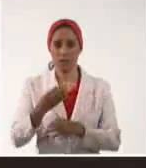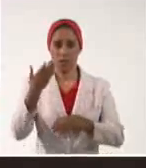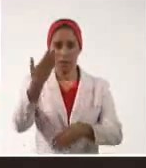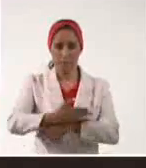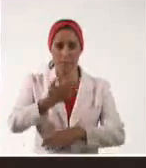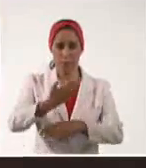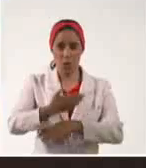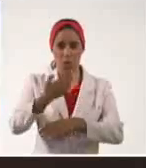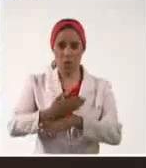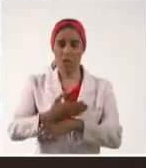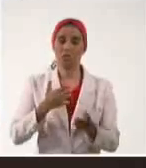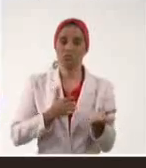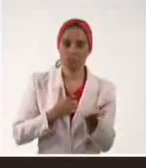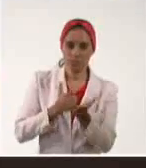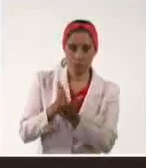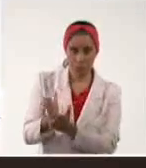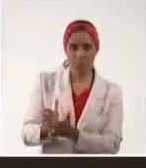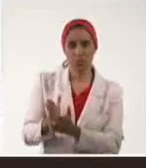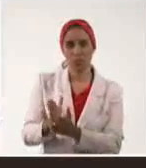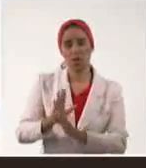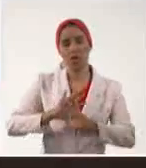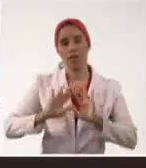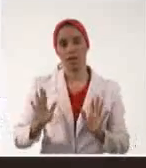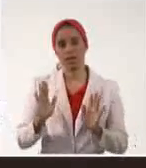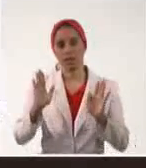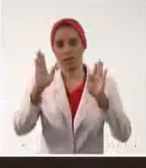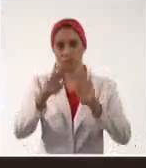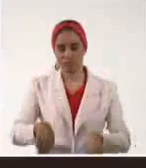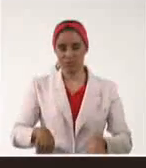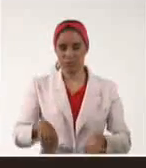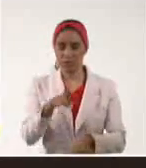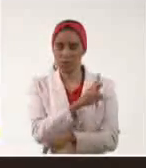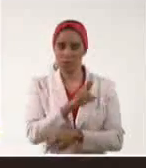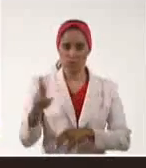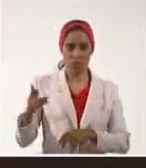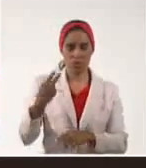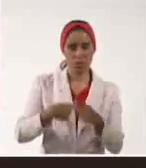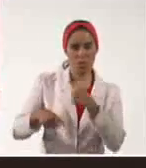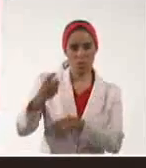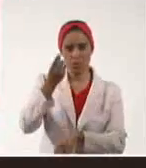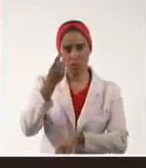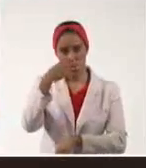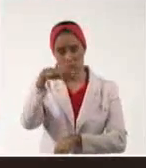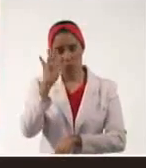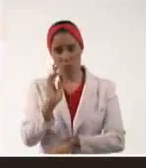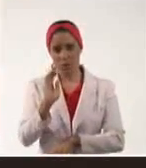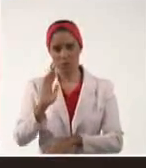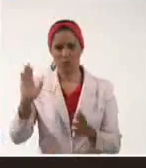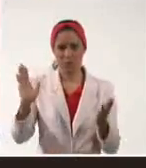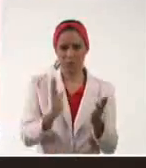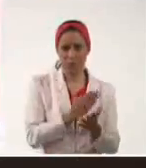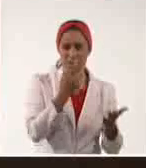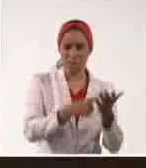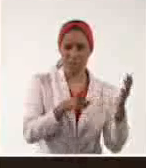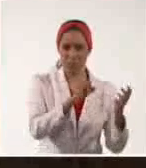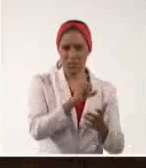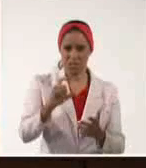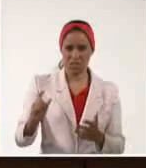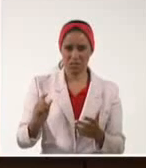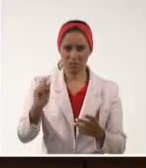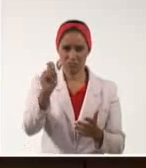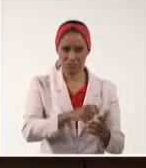económico hasta que sea derrocado el gobierno revolucionario, desaparezcan el Partido Comunista de Cuba,